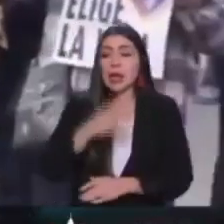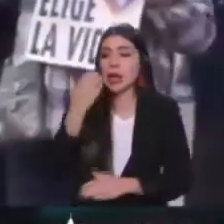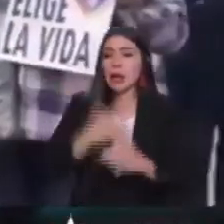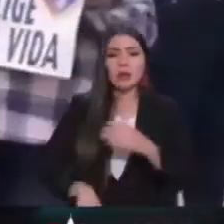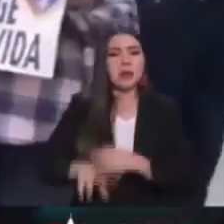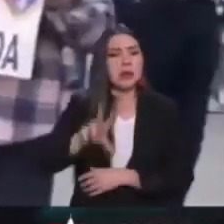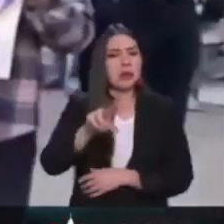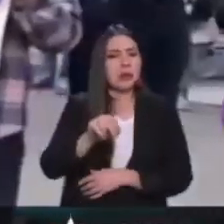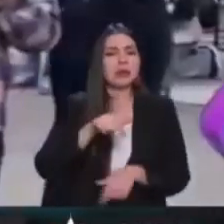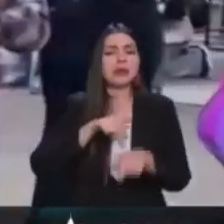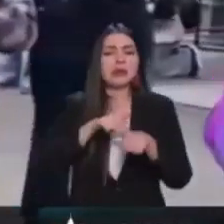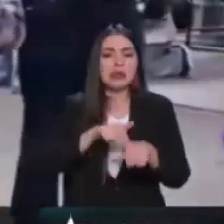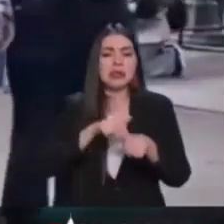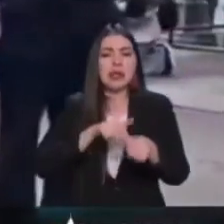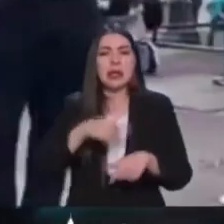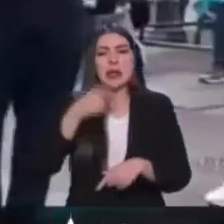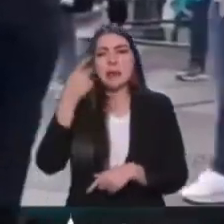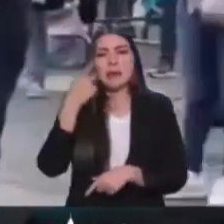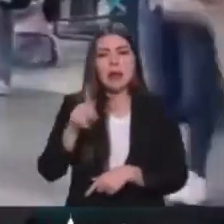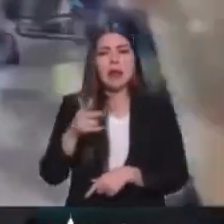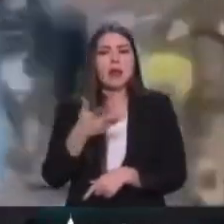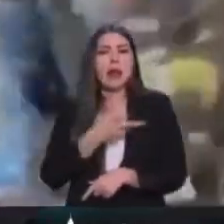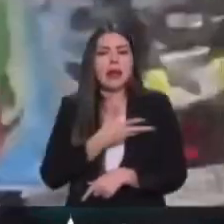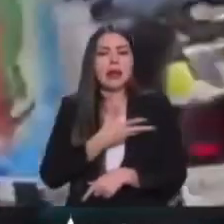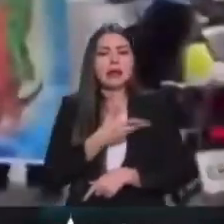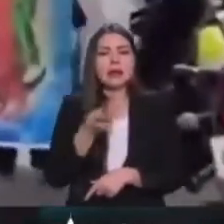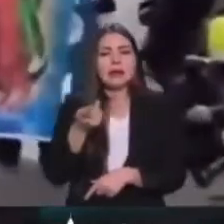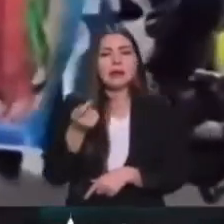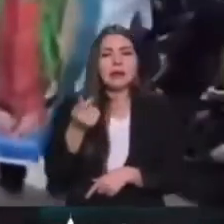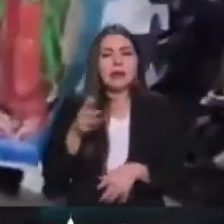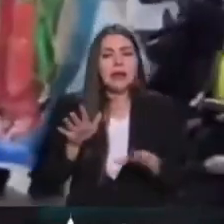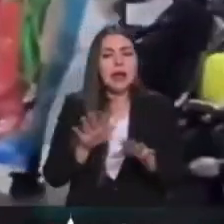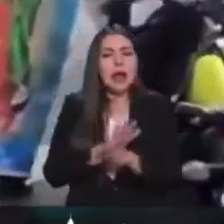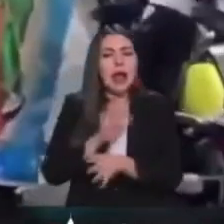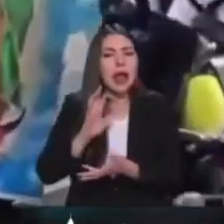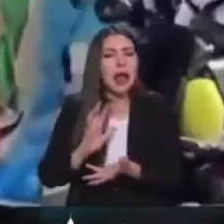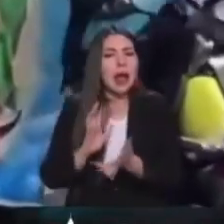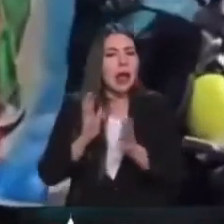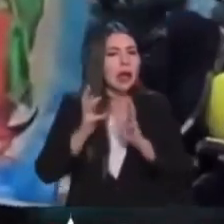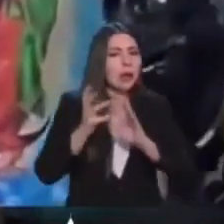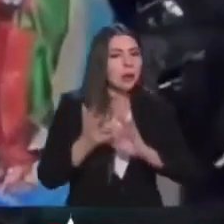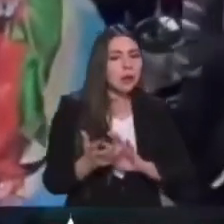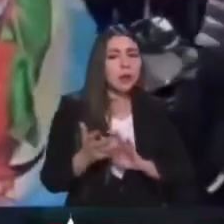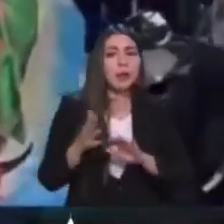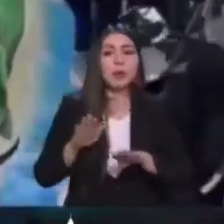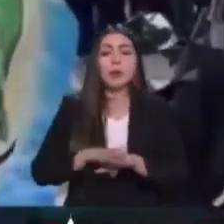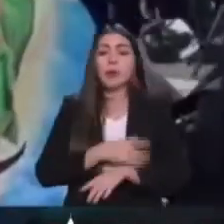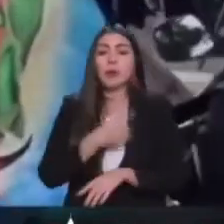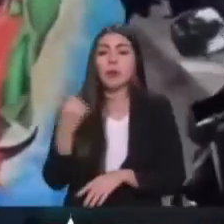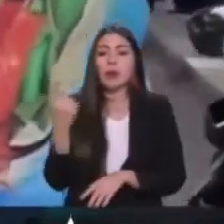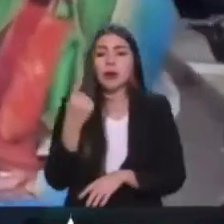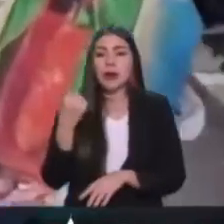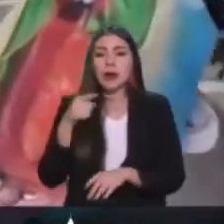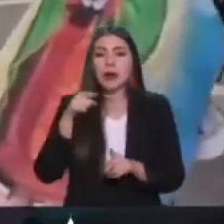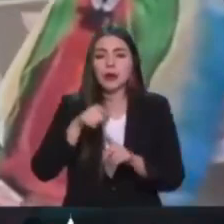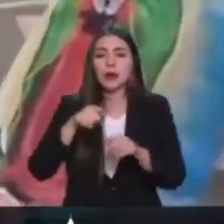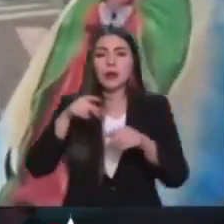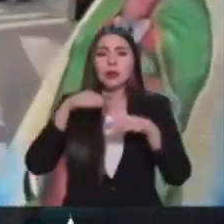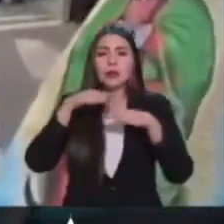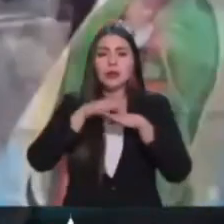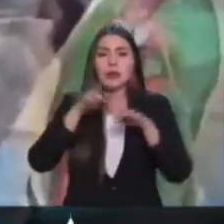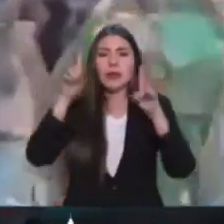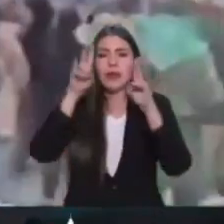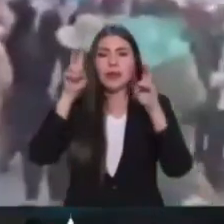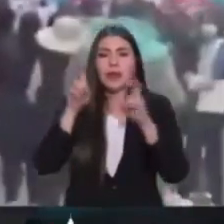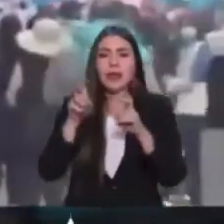pero sí hay un giro, un discreto giro, porque el tema de la moral sexual es un tema del siglo